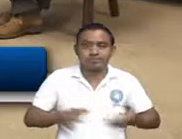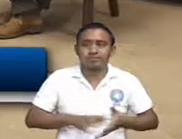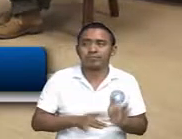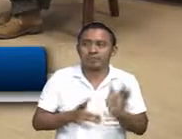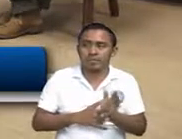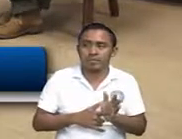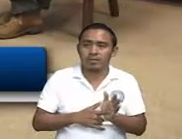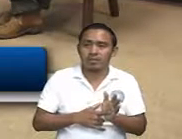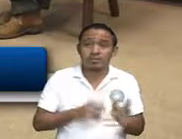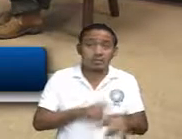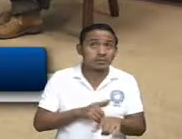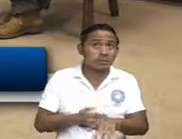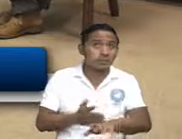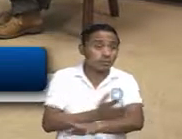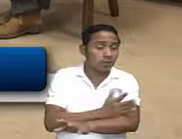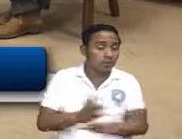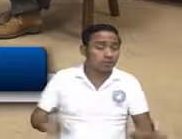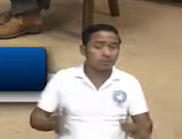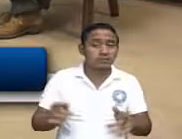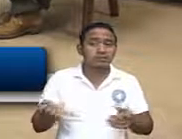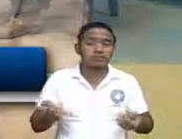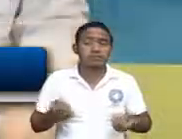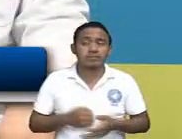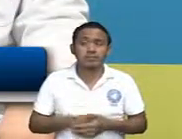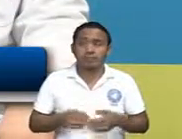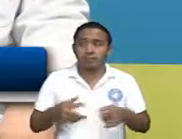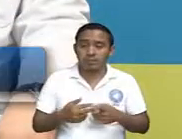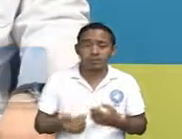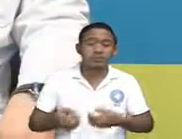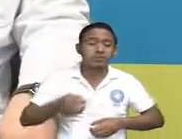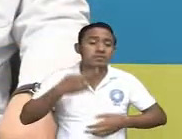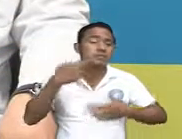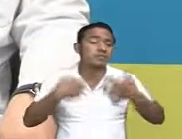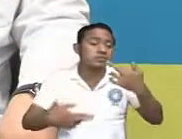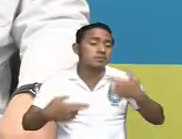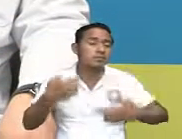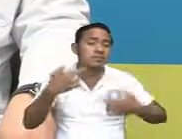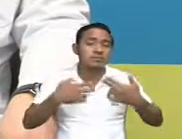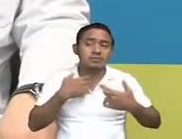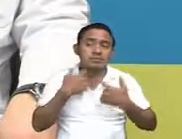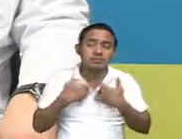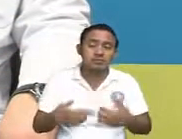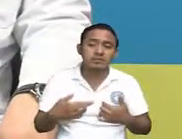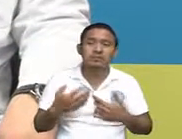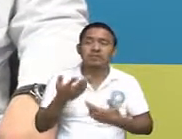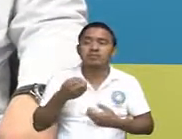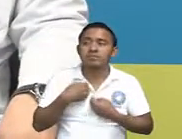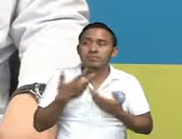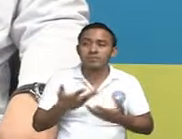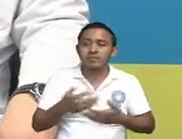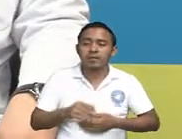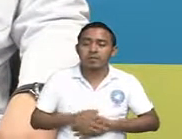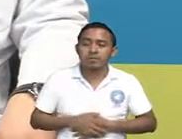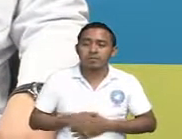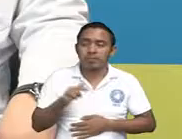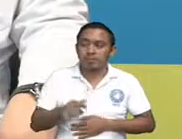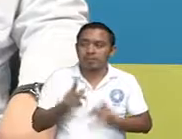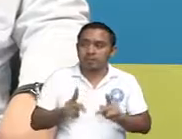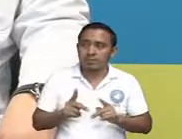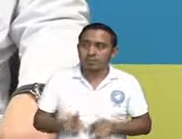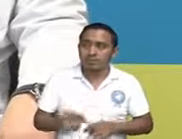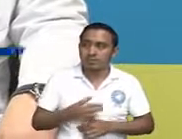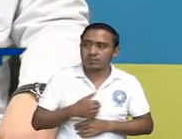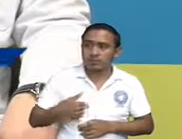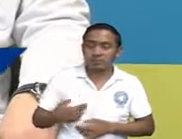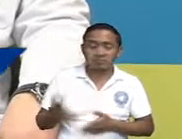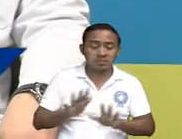paciente que se detectó con tiempo y se le hizo antes de que llegase a sangrar, el paciente, lo bueno de este tratamiento es que el paciente llega, se le realiza